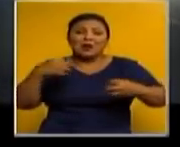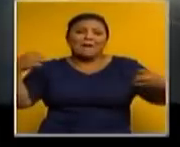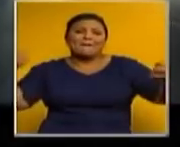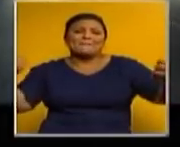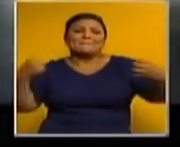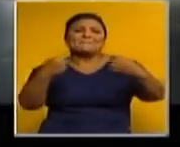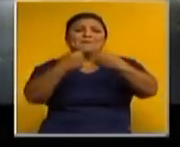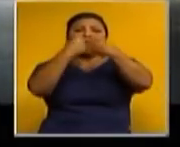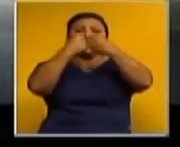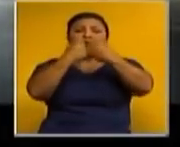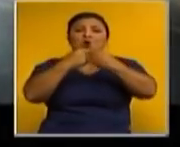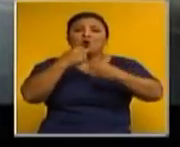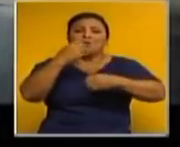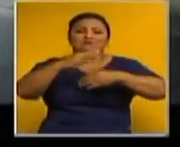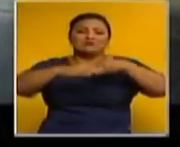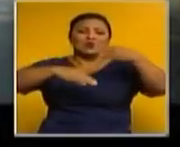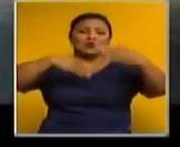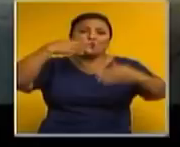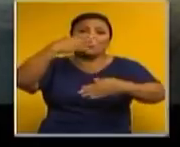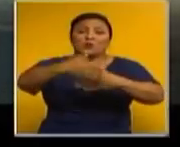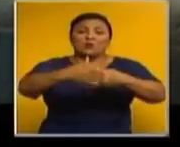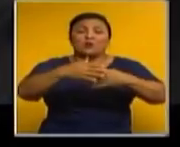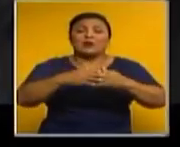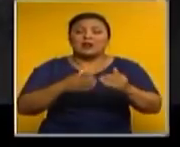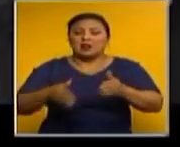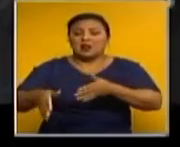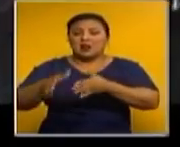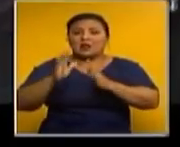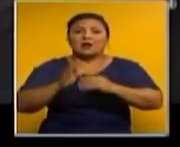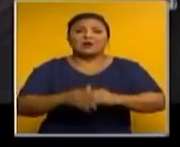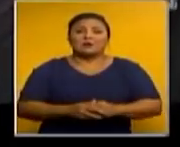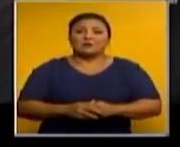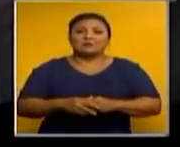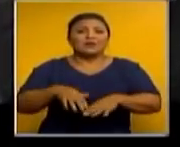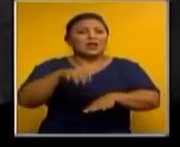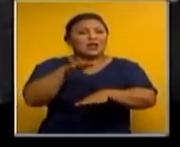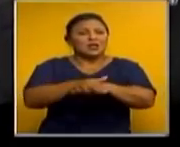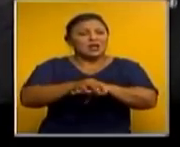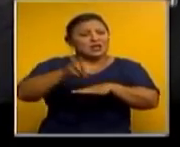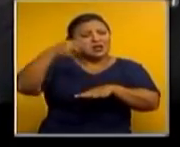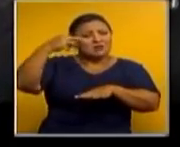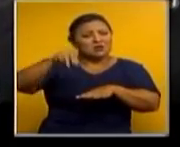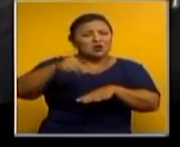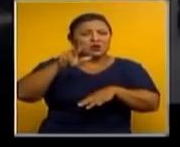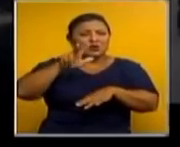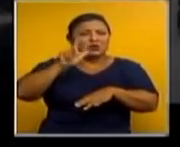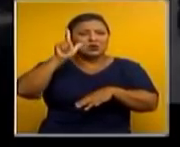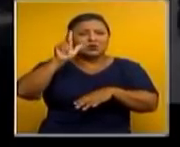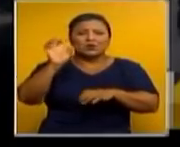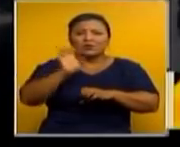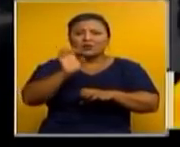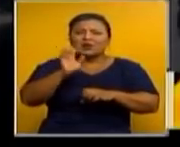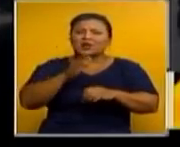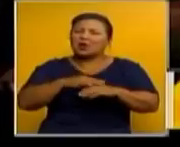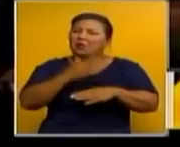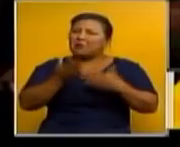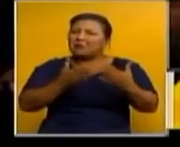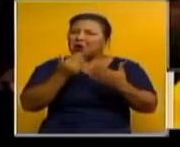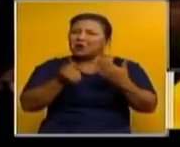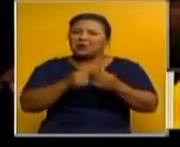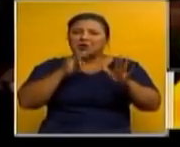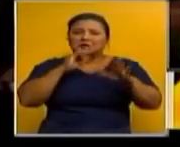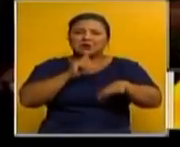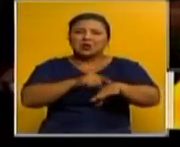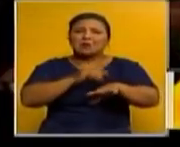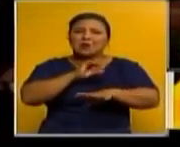un camión que ocasionó que se volcara a un costado de la vía. La tarde del miércoles 31 de enero, alrededor de las 17:25,